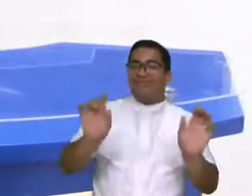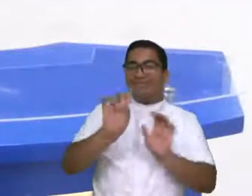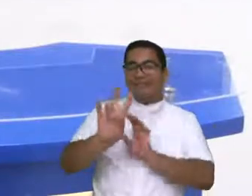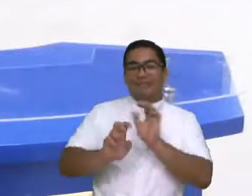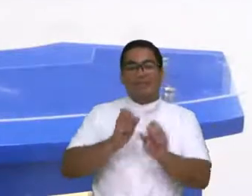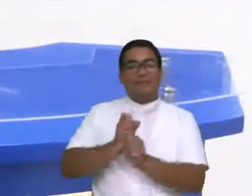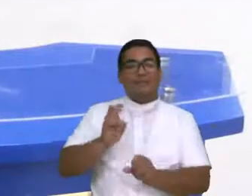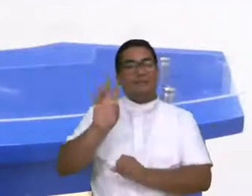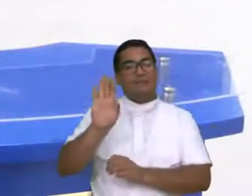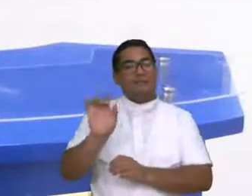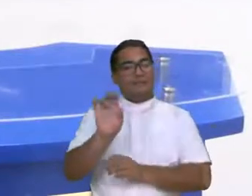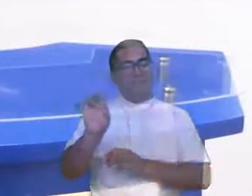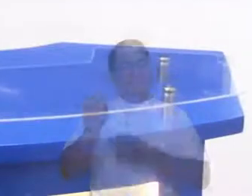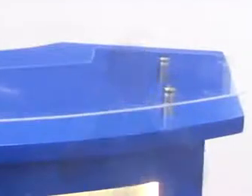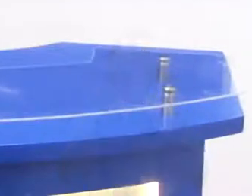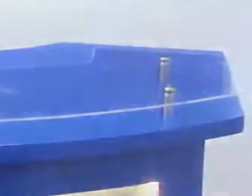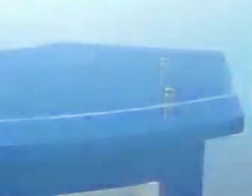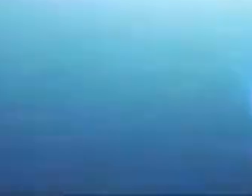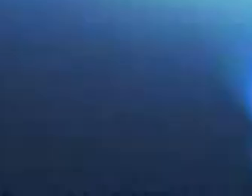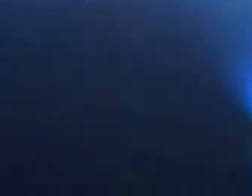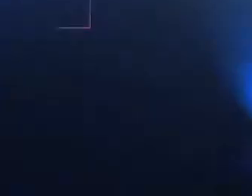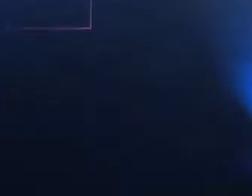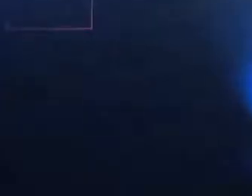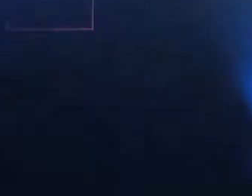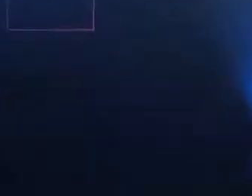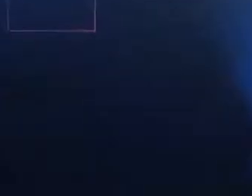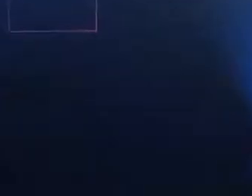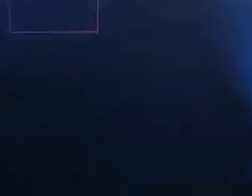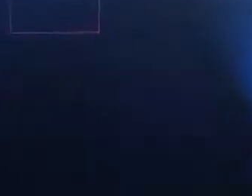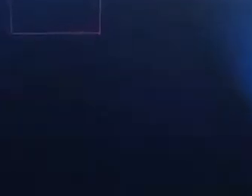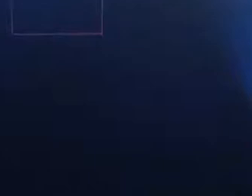Vanessa Paz con mayores detalles.